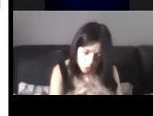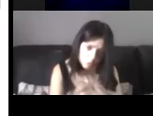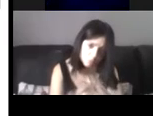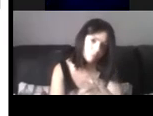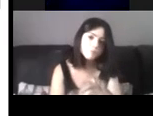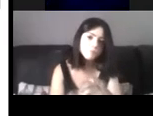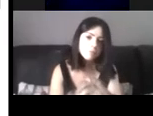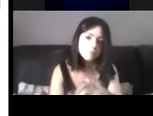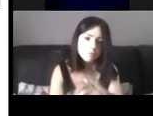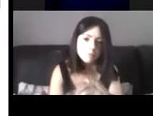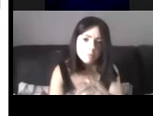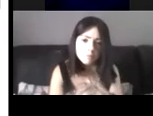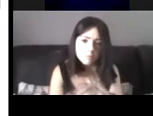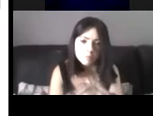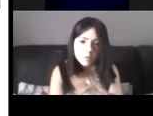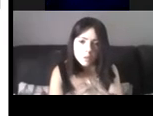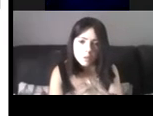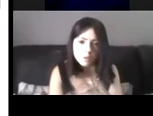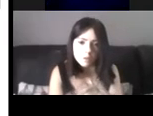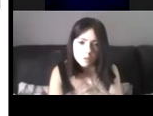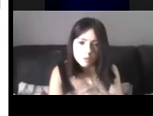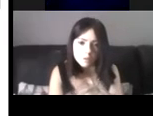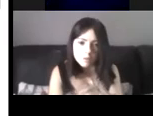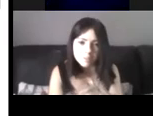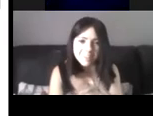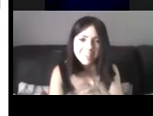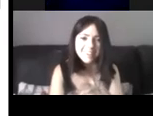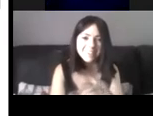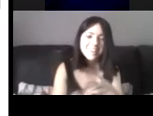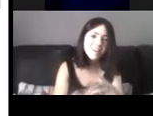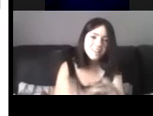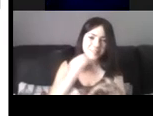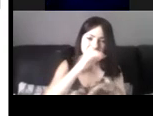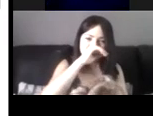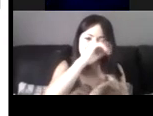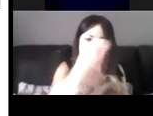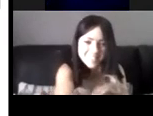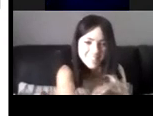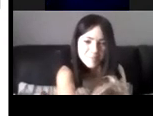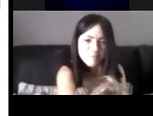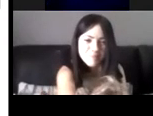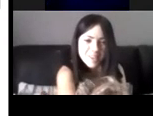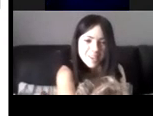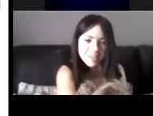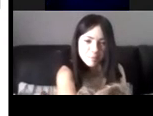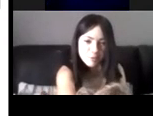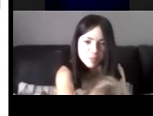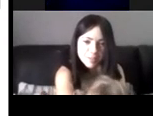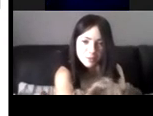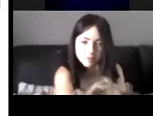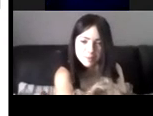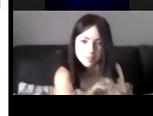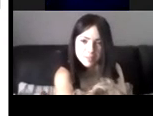noticias están en primera página? ¿Cuál es la noticia central? ¿Cuáles son las secundarias? ¿Qué punto de vista se destaca de